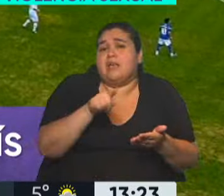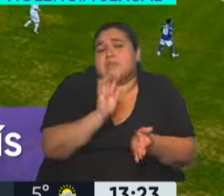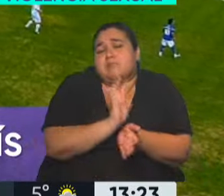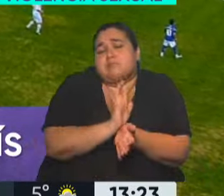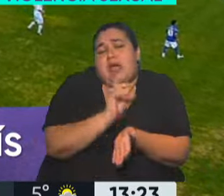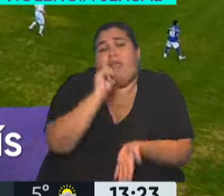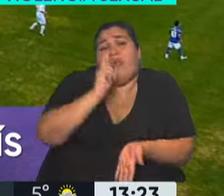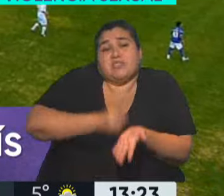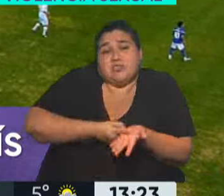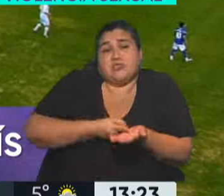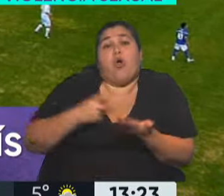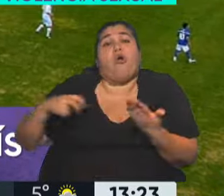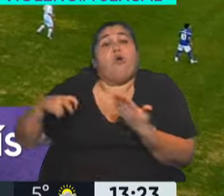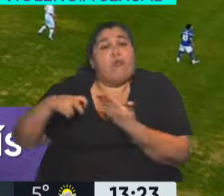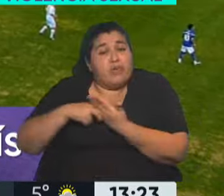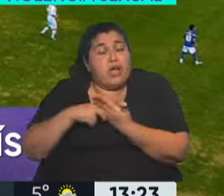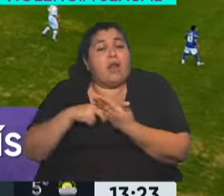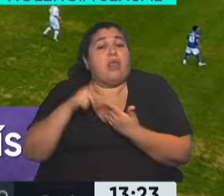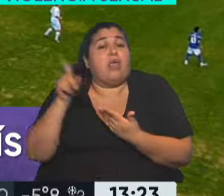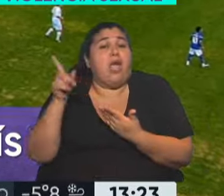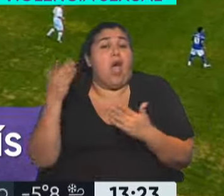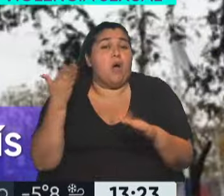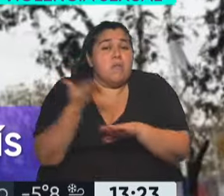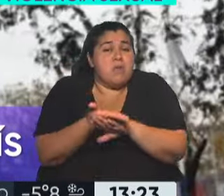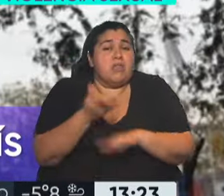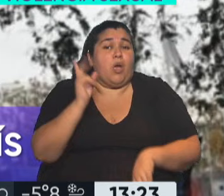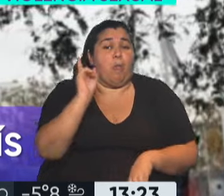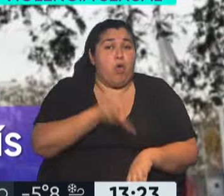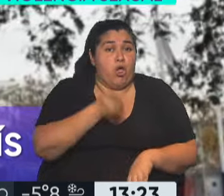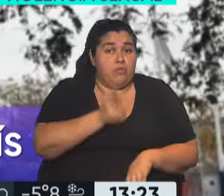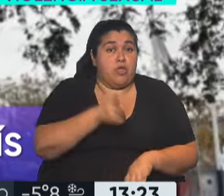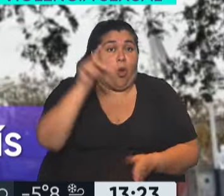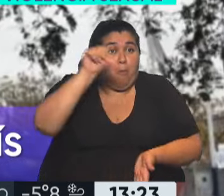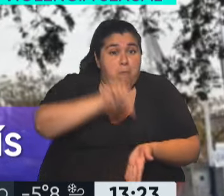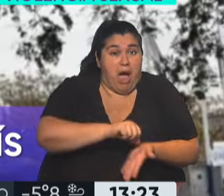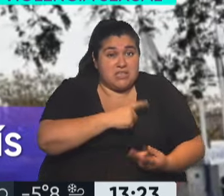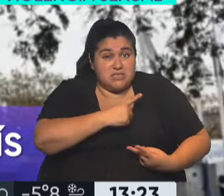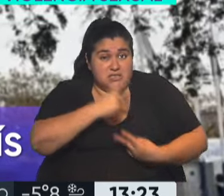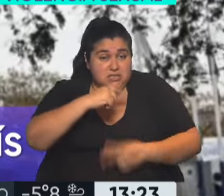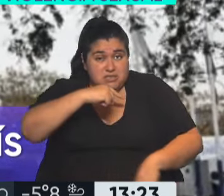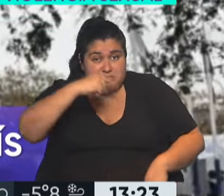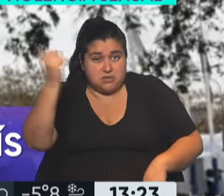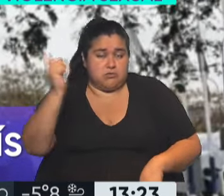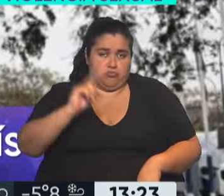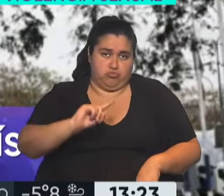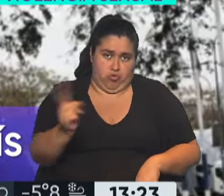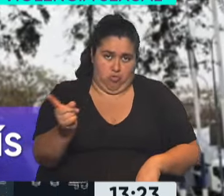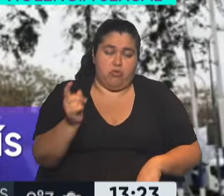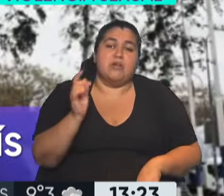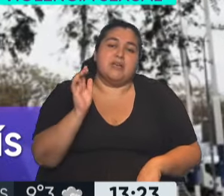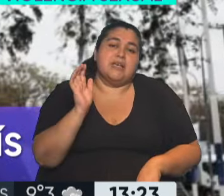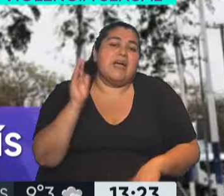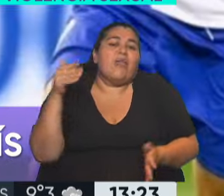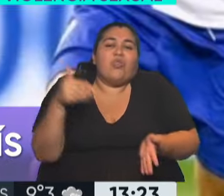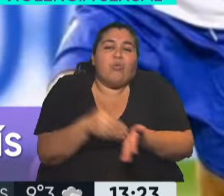que ha solicitado la Fiscalía de prohibición de salida del país, bueno, es teniendo en cuenta las características personales